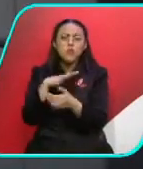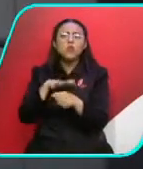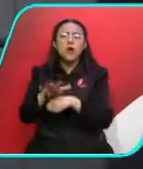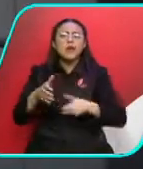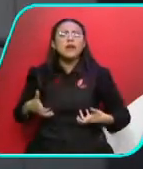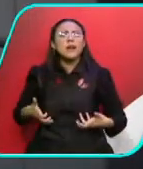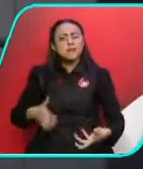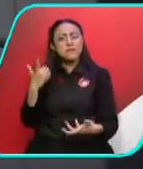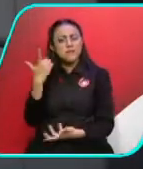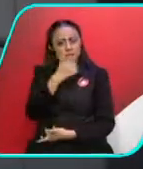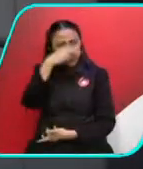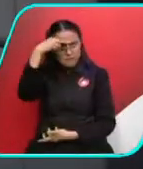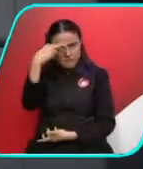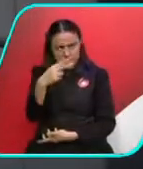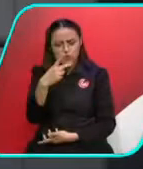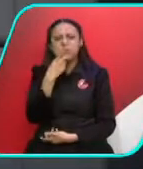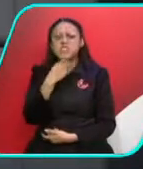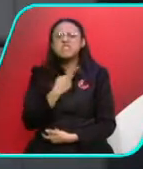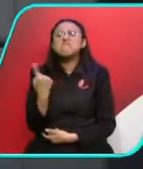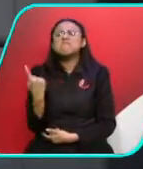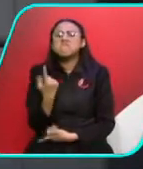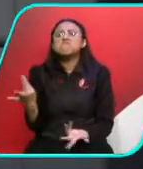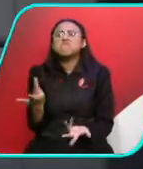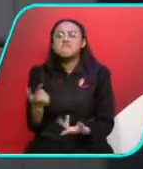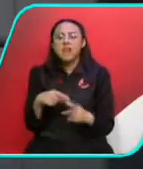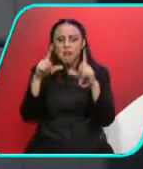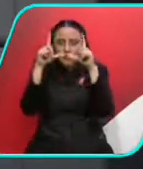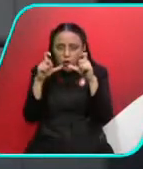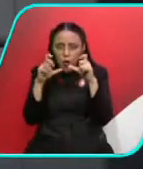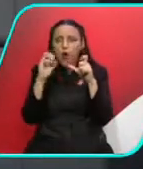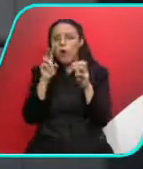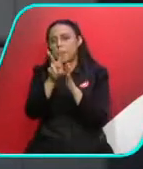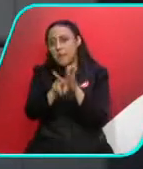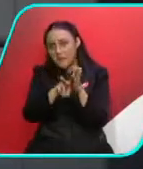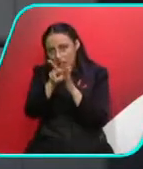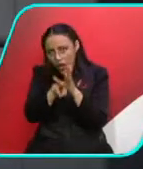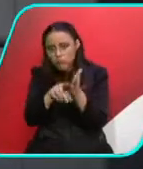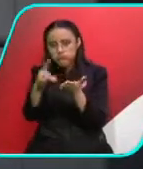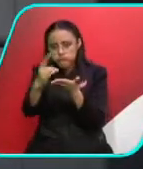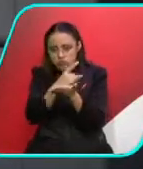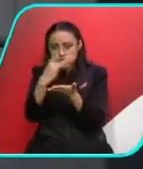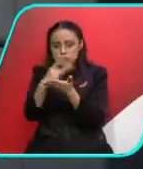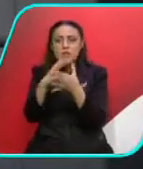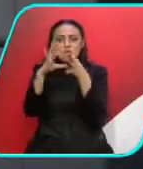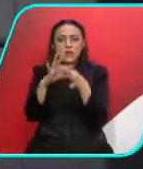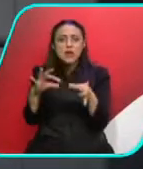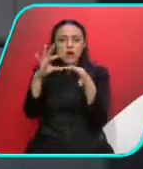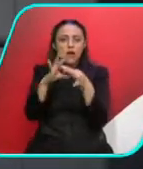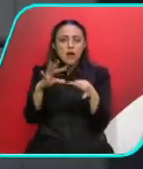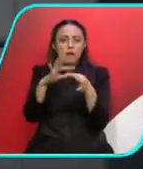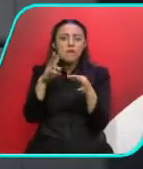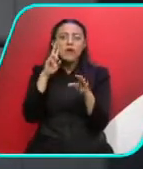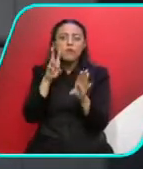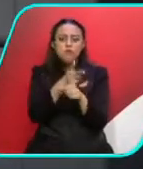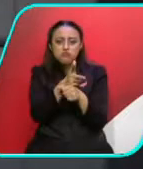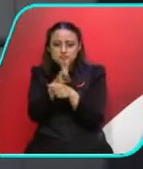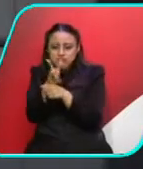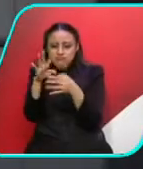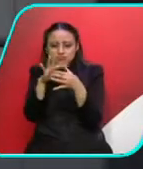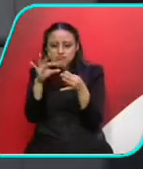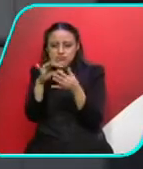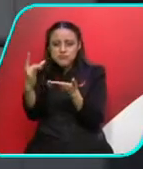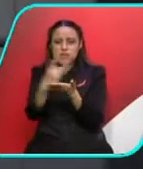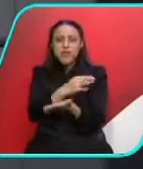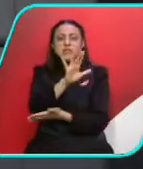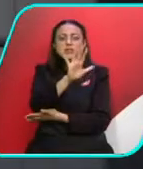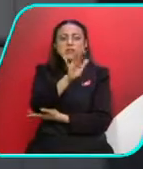calle más fregada de México. ¿Qué tiene que hacer? Tomarle una foto, sacarle un video, nárremelo ahí de sus dotes de reportero y